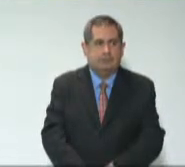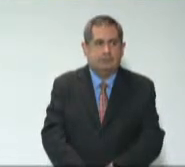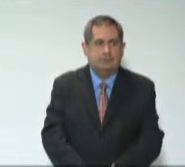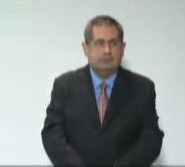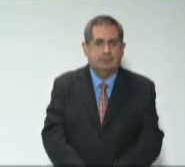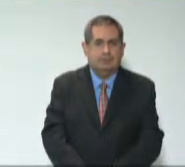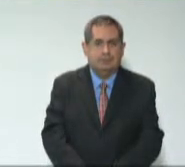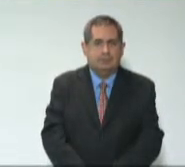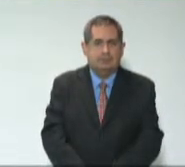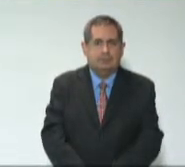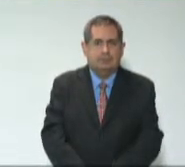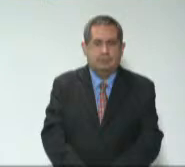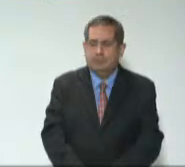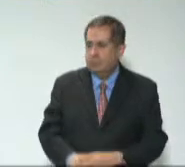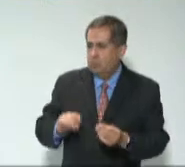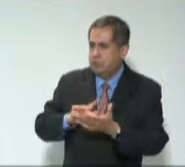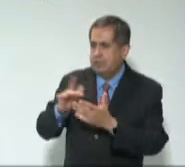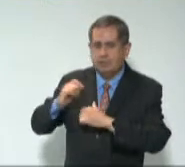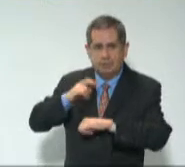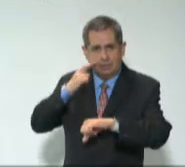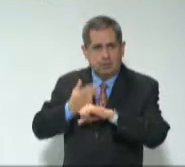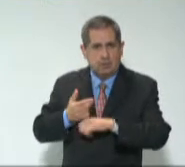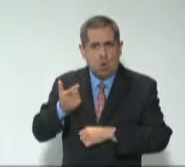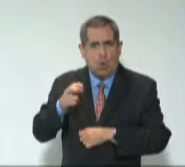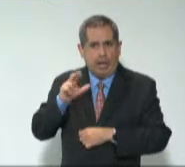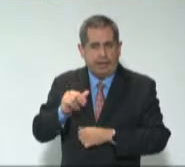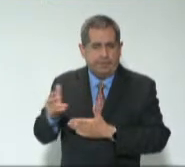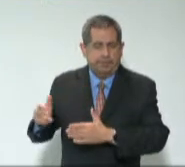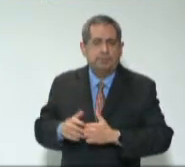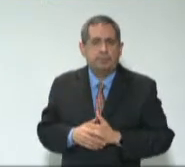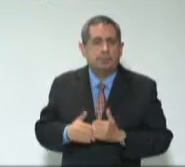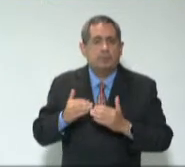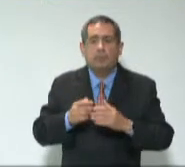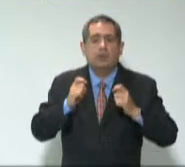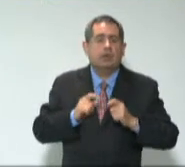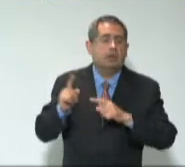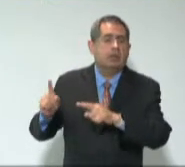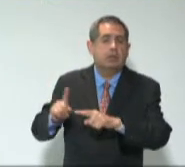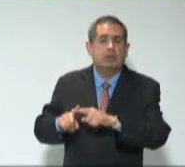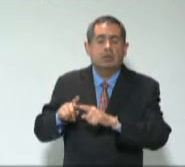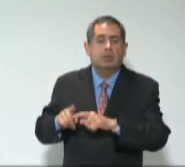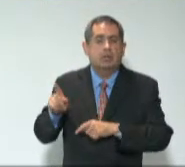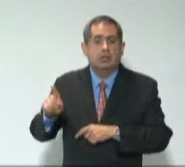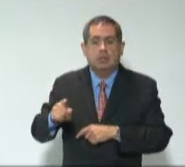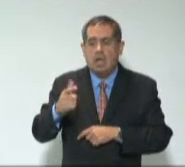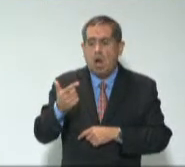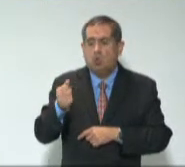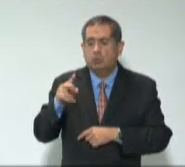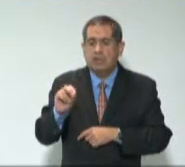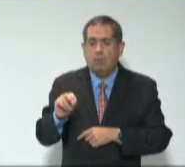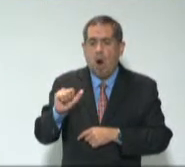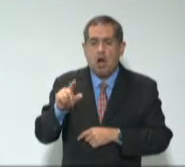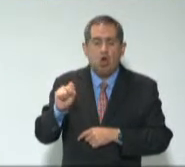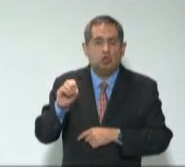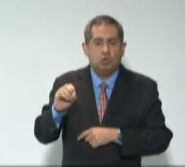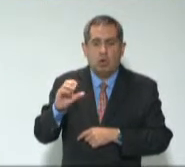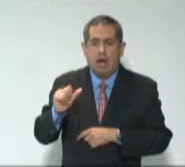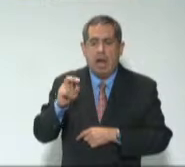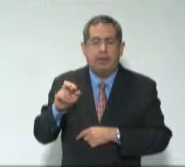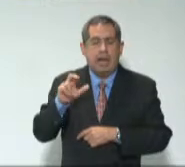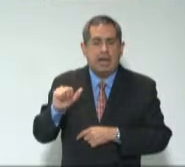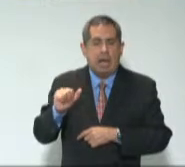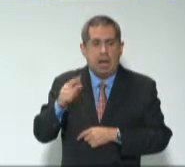gracias Muchas gracias comisionado y damos el uso de la voz otorgamos el uso de la voz a Gustavo Alonso Cabrera